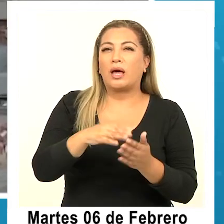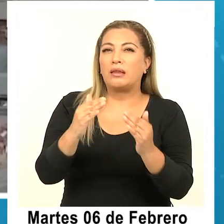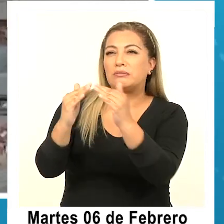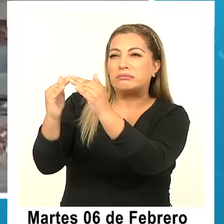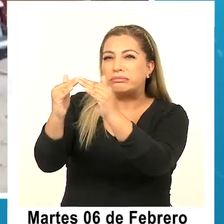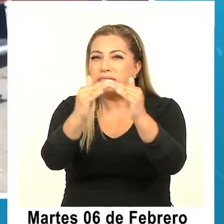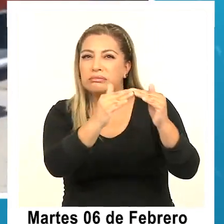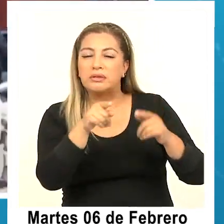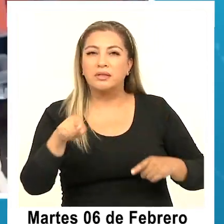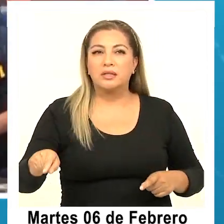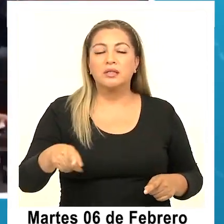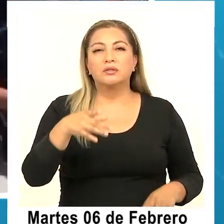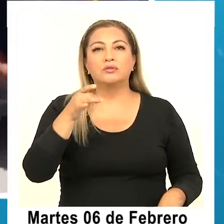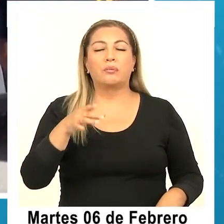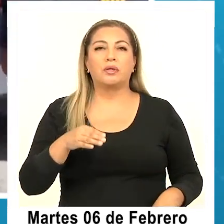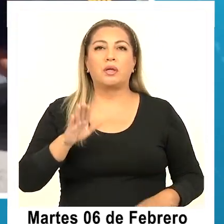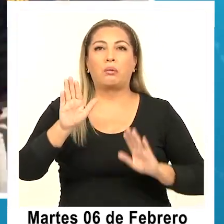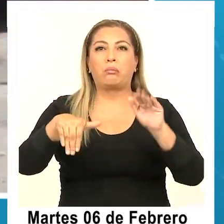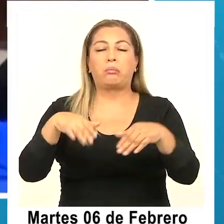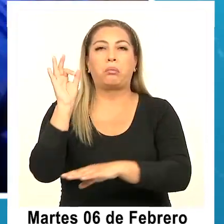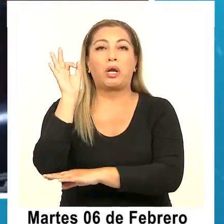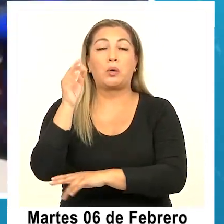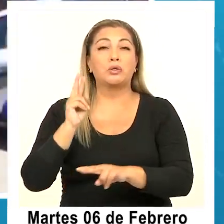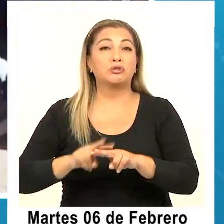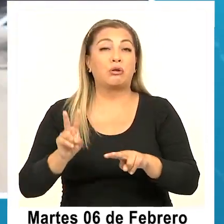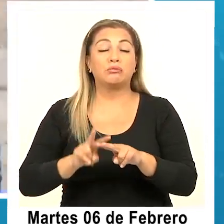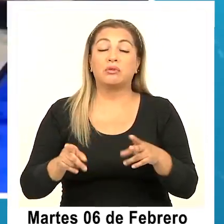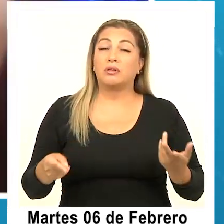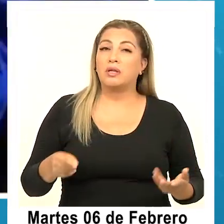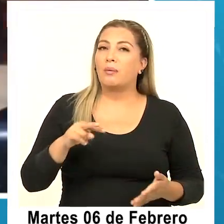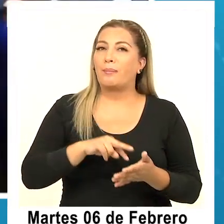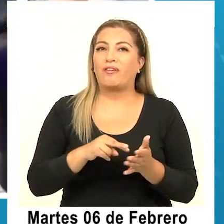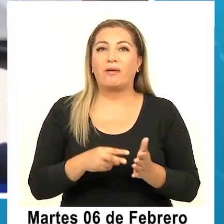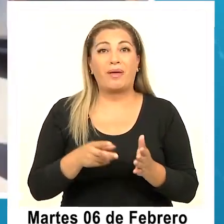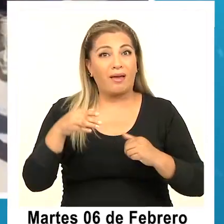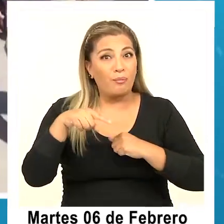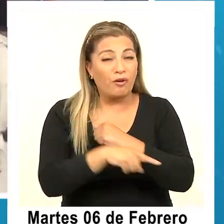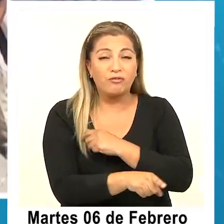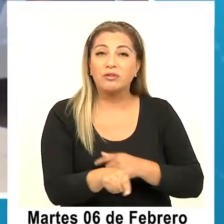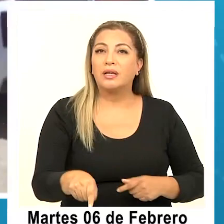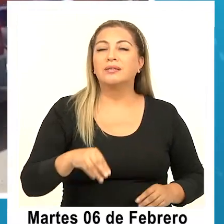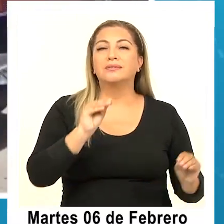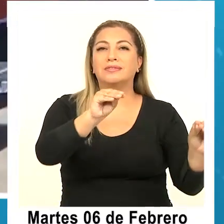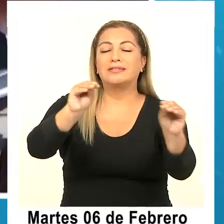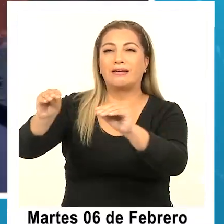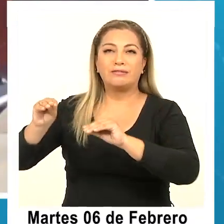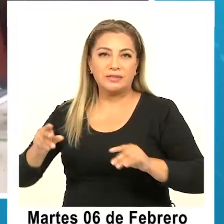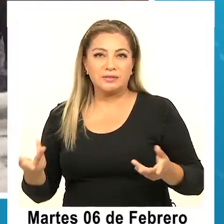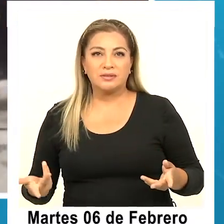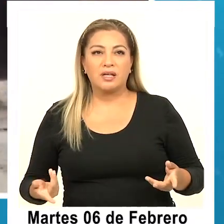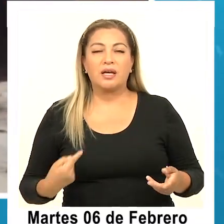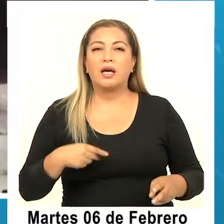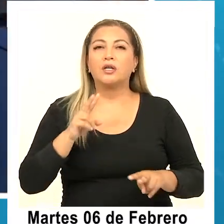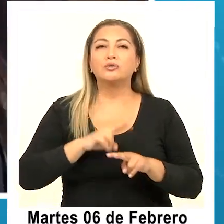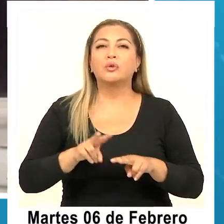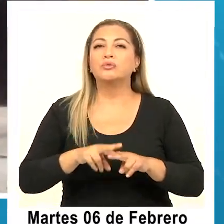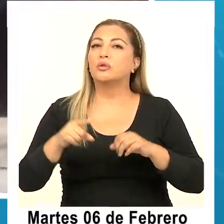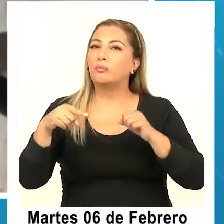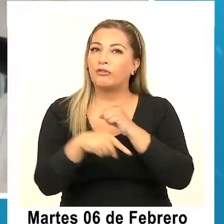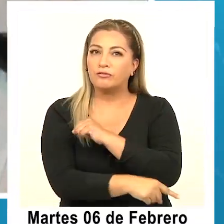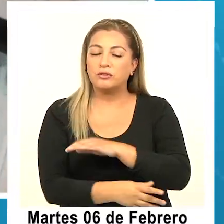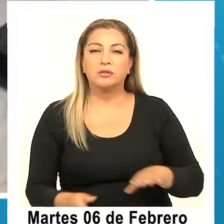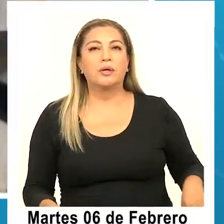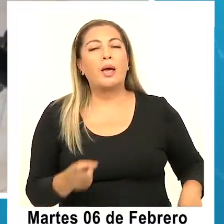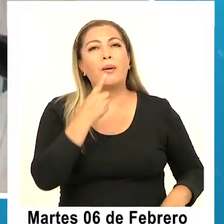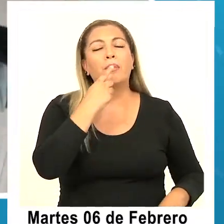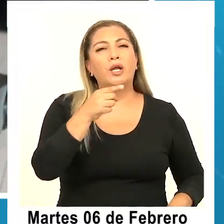hace que yo no creo que simplemente una convocatoria pueda resolver aquello. Entonces, sí, la problemática es de fondo y yo creo que eso hace llamado a una solución de fondo también.